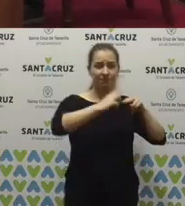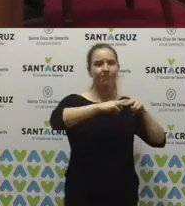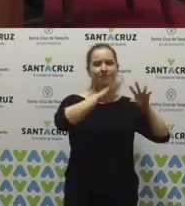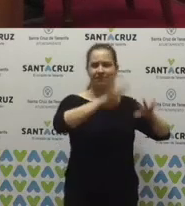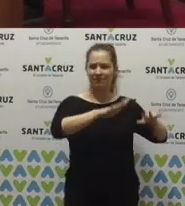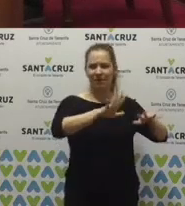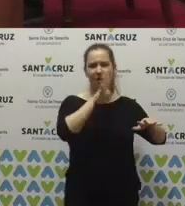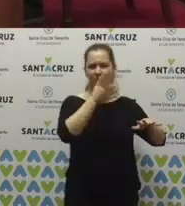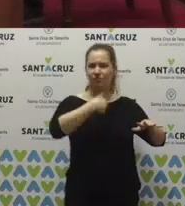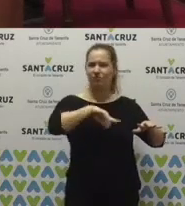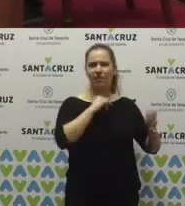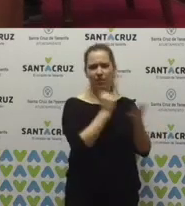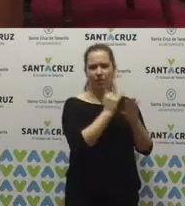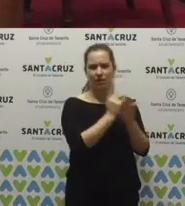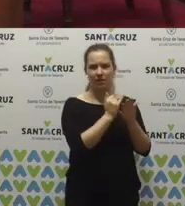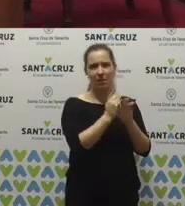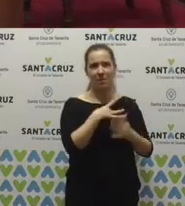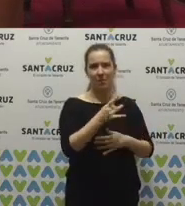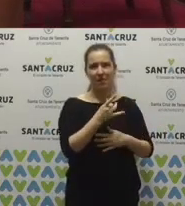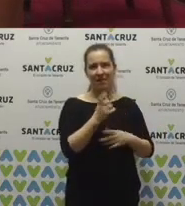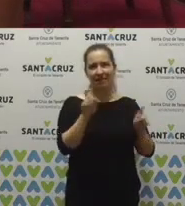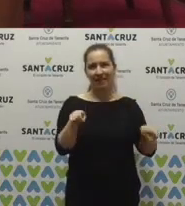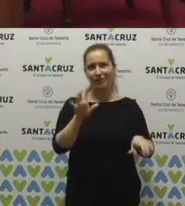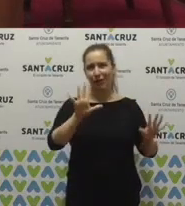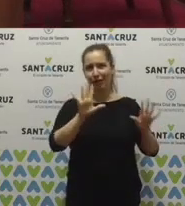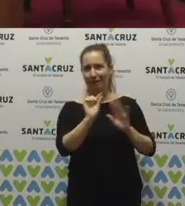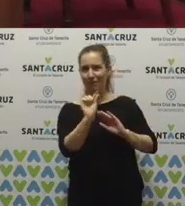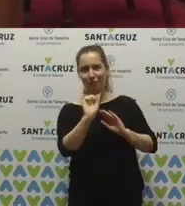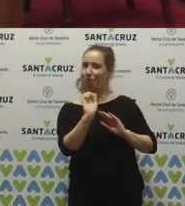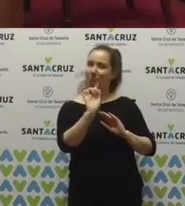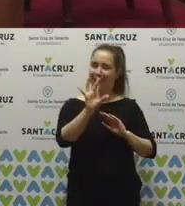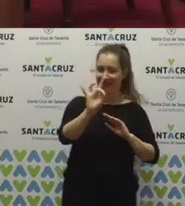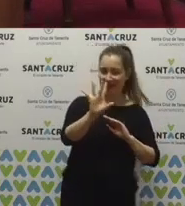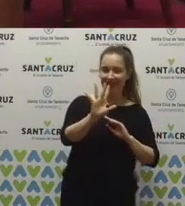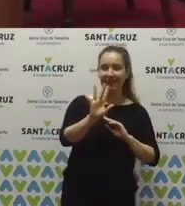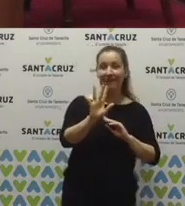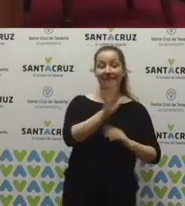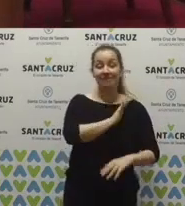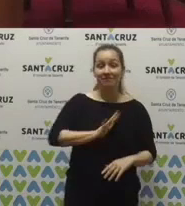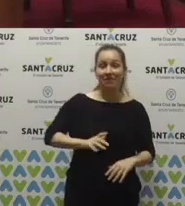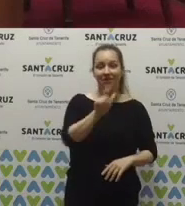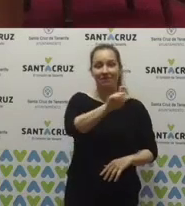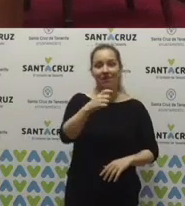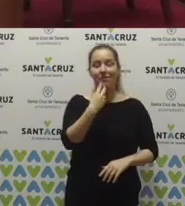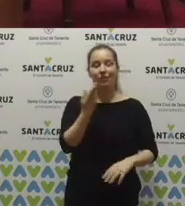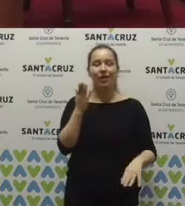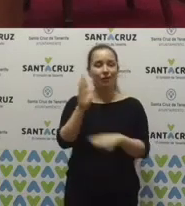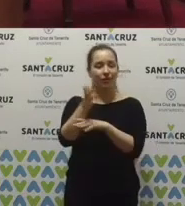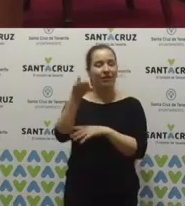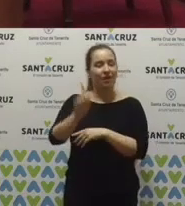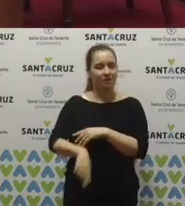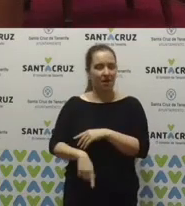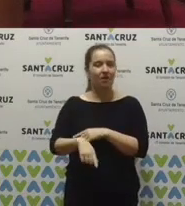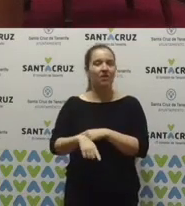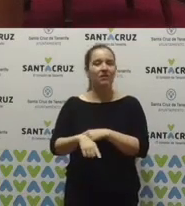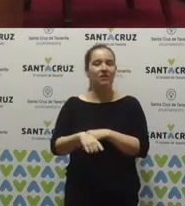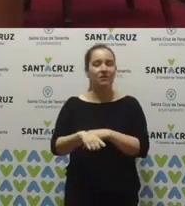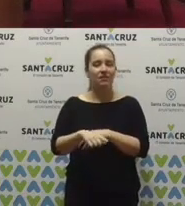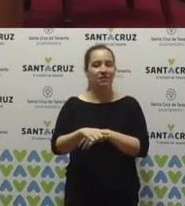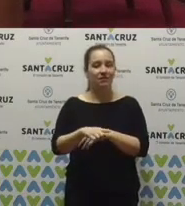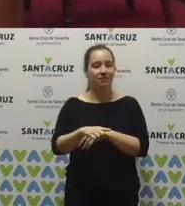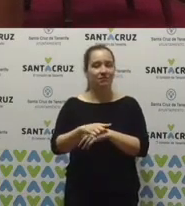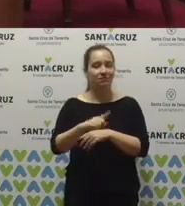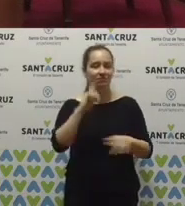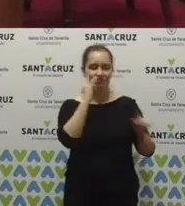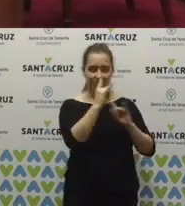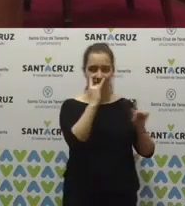pruebas que se hacen nos vayamos a 15 y mientras los portavoces les van a estar también llamando a ustedes no se